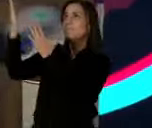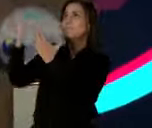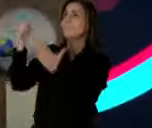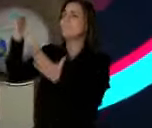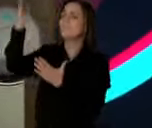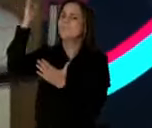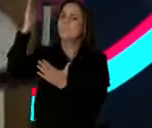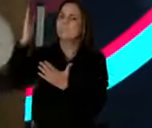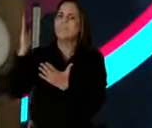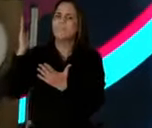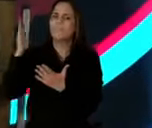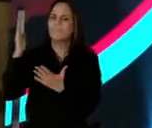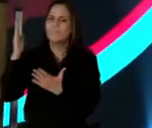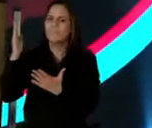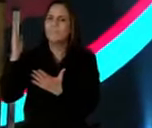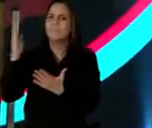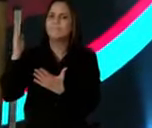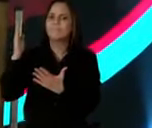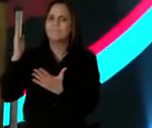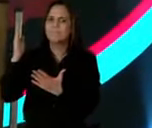es el amor.